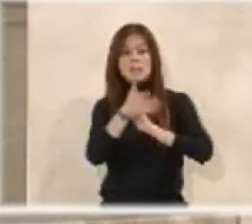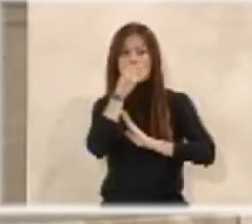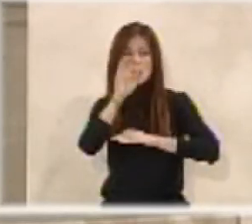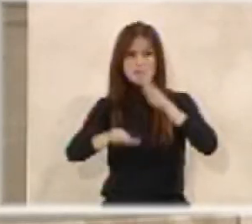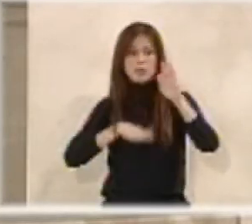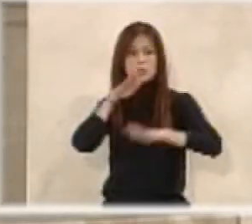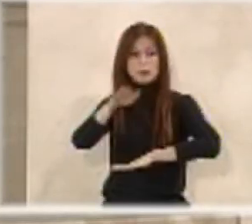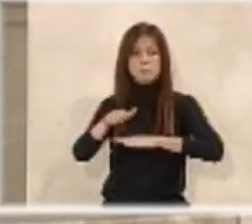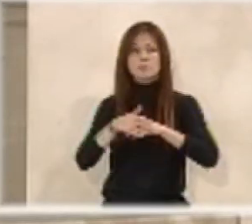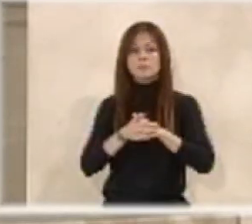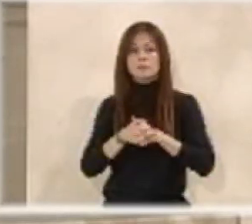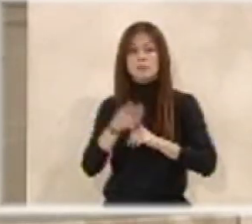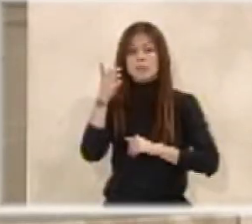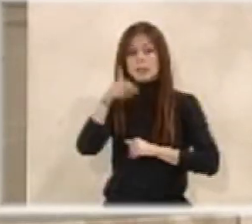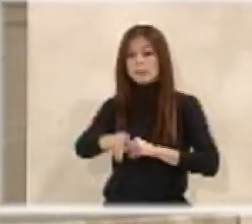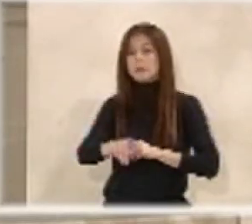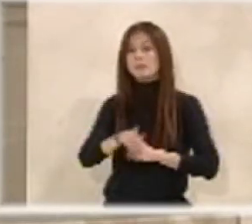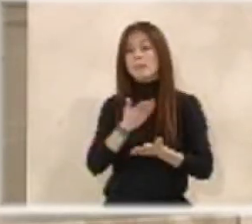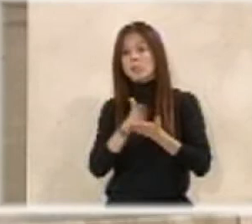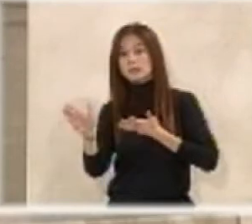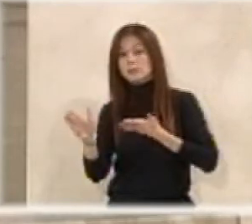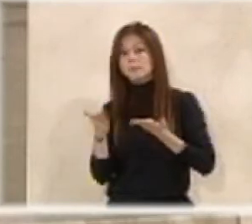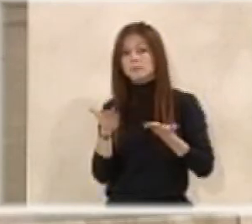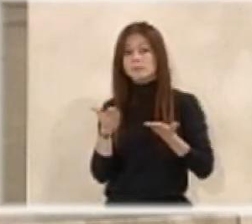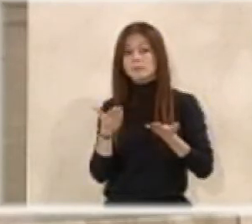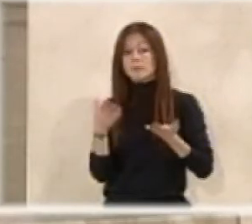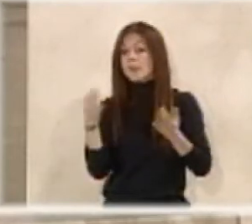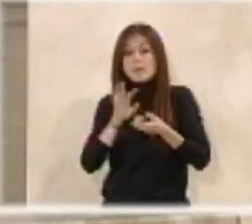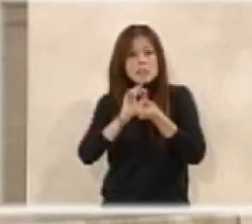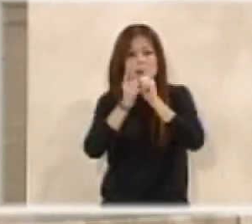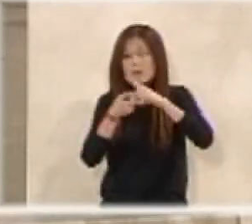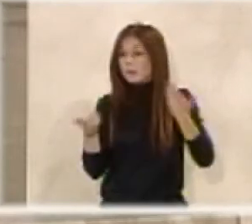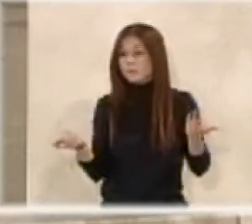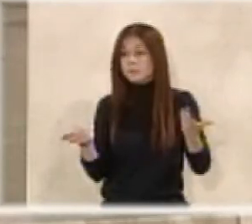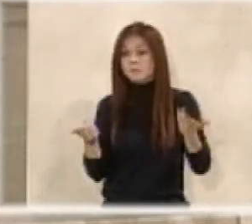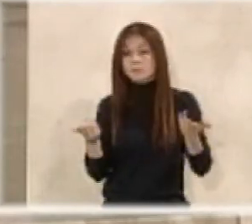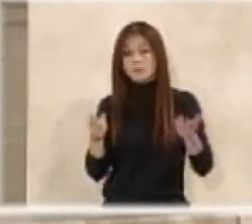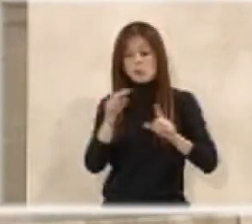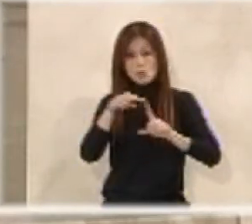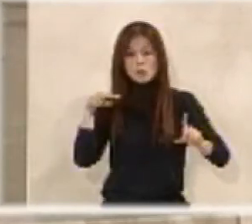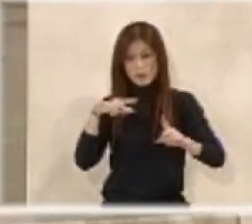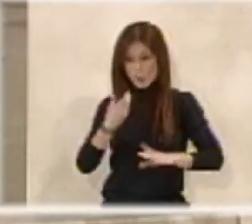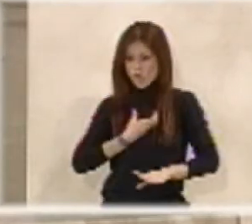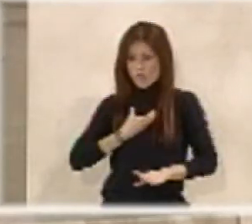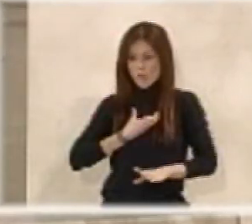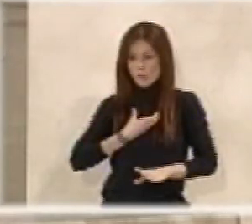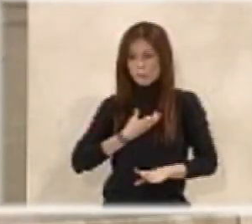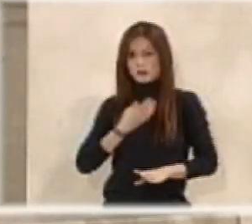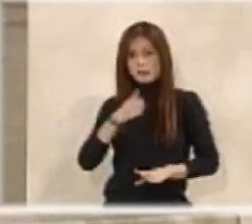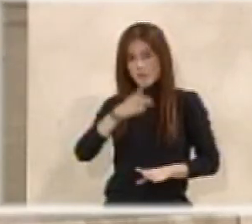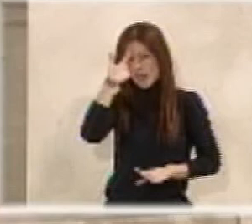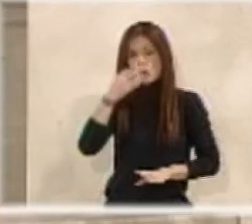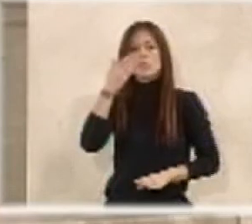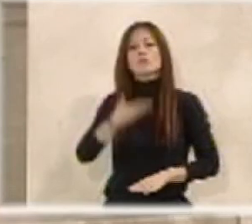hacer, y por otro lado, todo lo que se pueda modificar para poder aportar desde el punto de vista municipal, pues yo creo